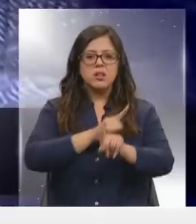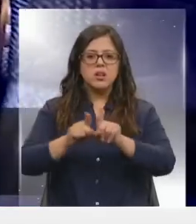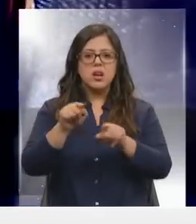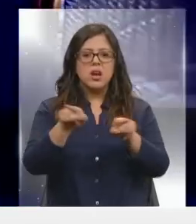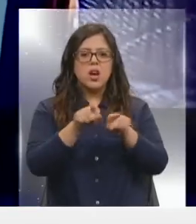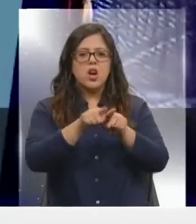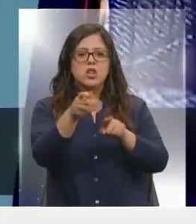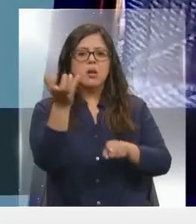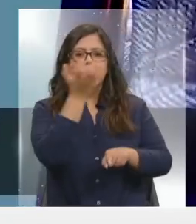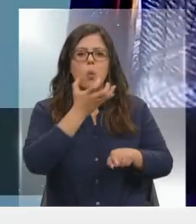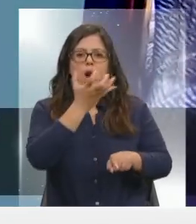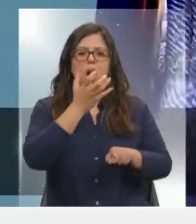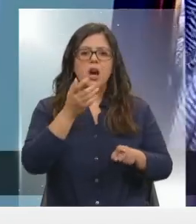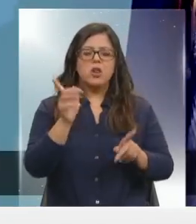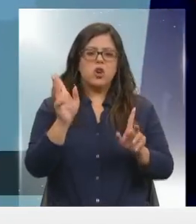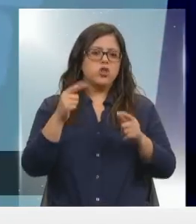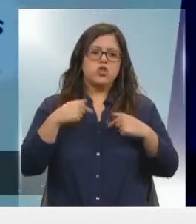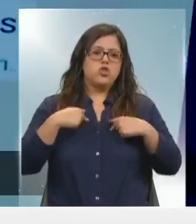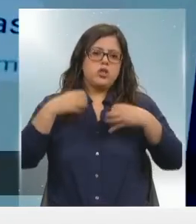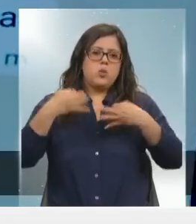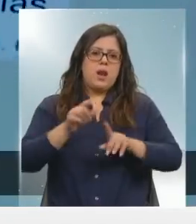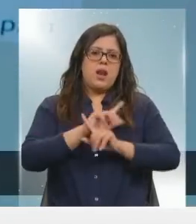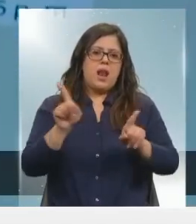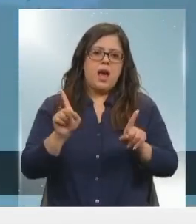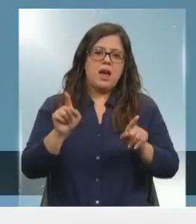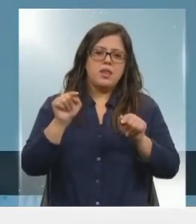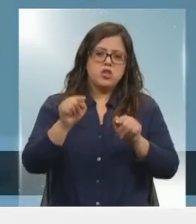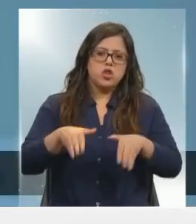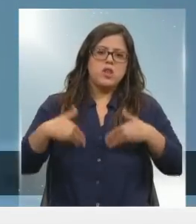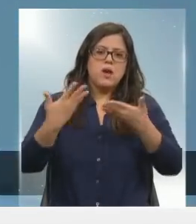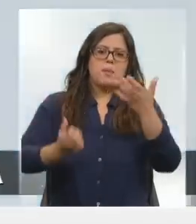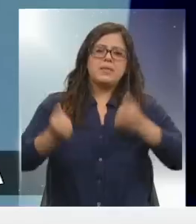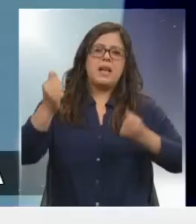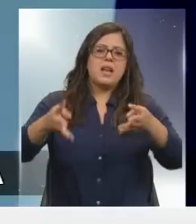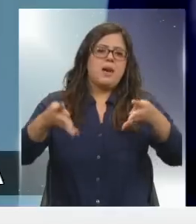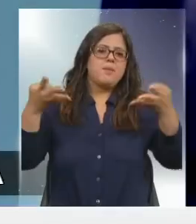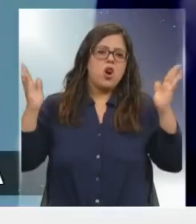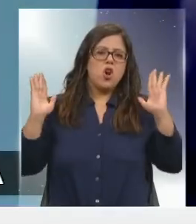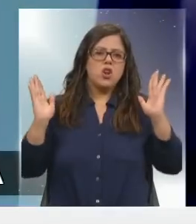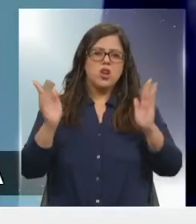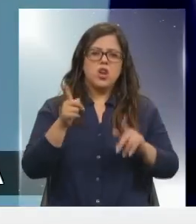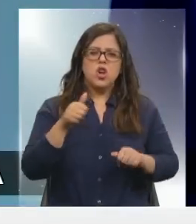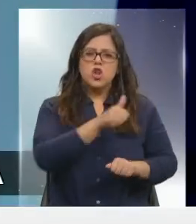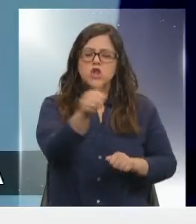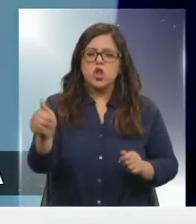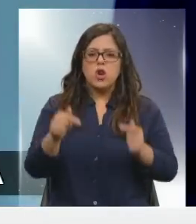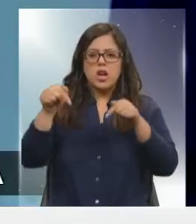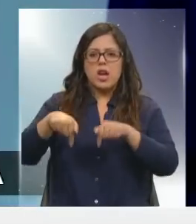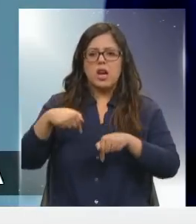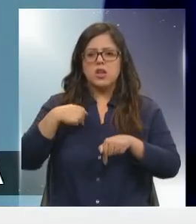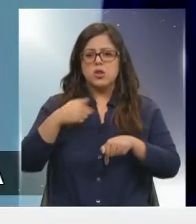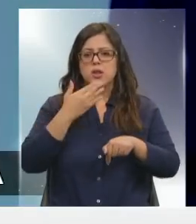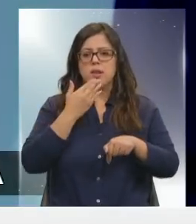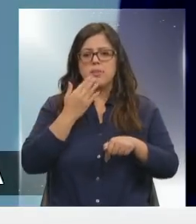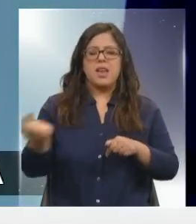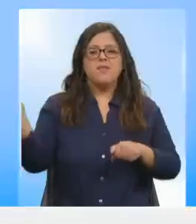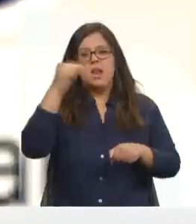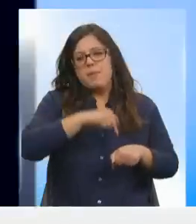estáis más, yo no voy a asegurarme nada antes de bajarte el camión, estáis loco, vos si estamos todos aquí mismo, si igual crucé de no pagar,